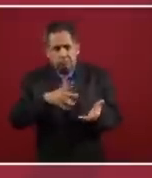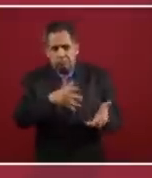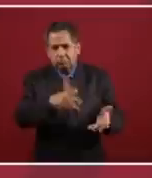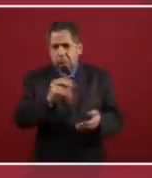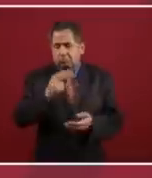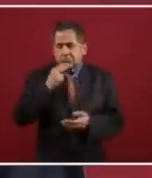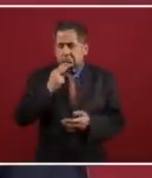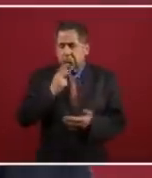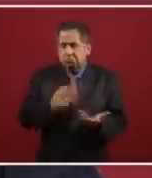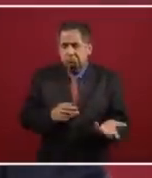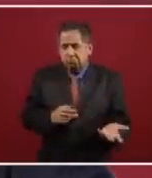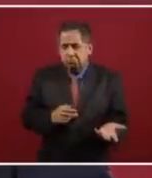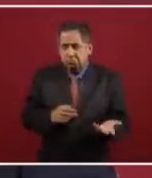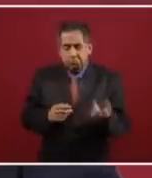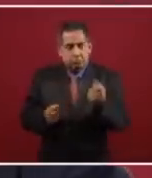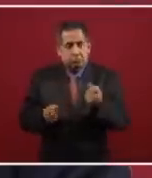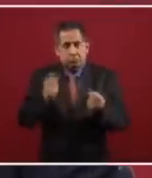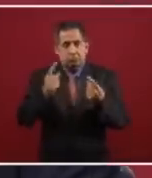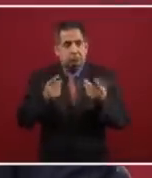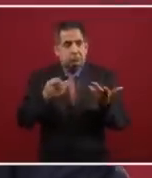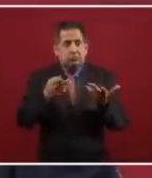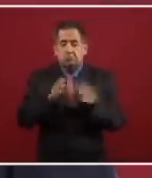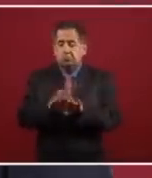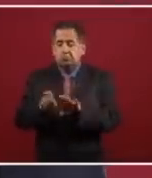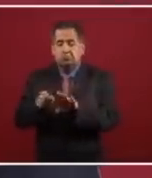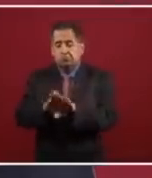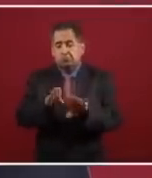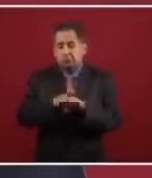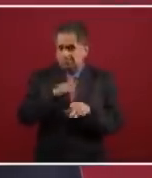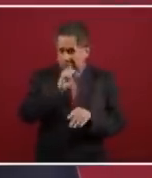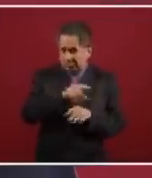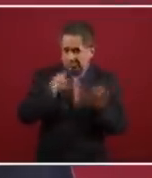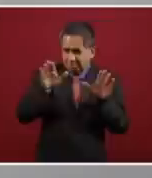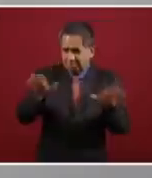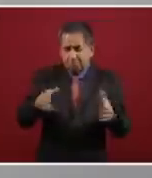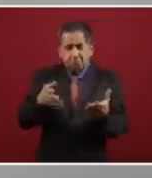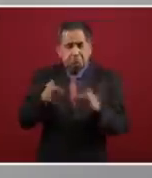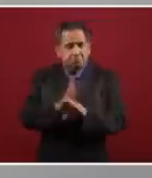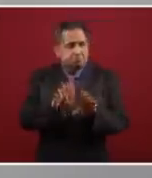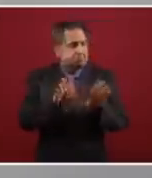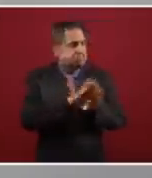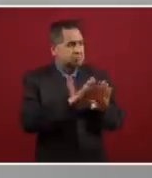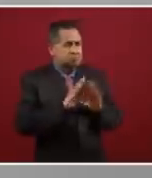Hay una parte cerrada de ese aeropuerto